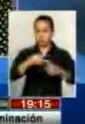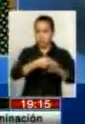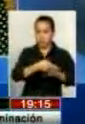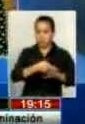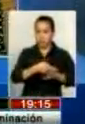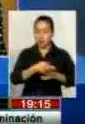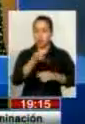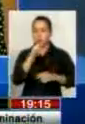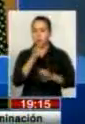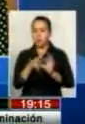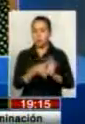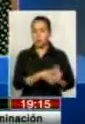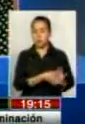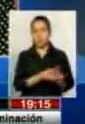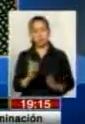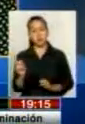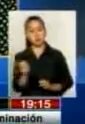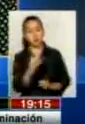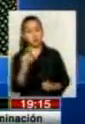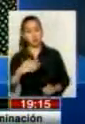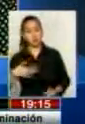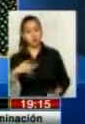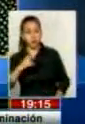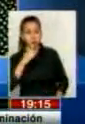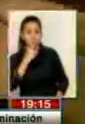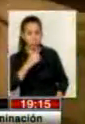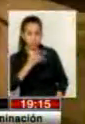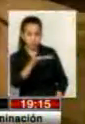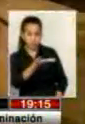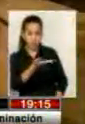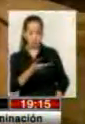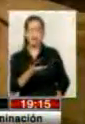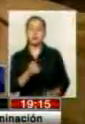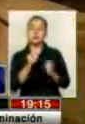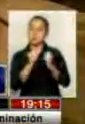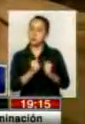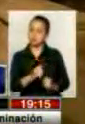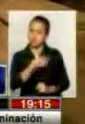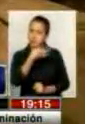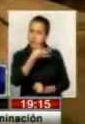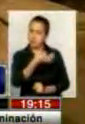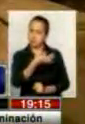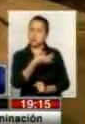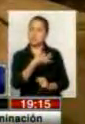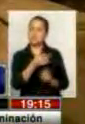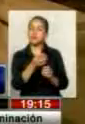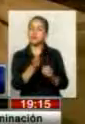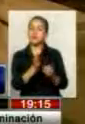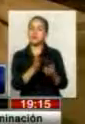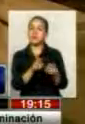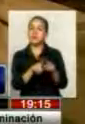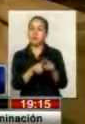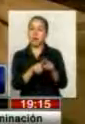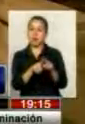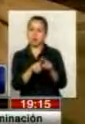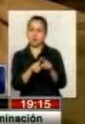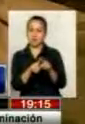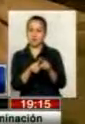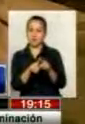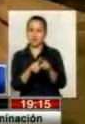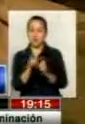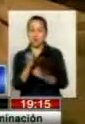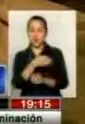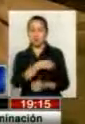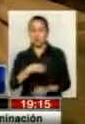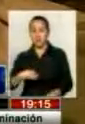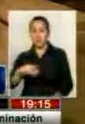Mire, en primer lugar, a mí me gustaría, antes de poder responder esa pregunta, es poder plantear que efectivamente la agenda de las mujeres, la agenda de género de